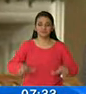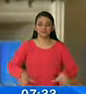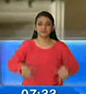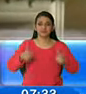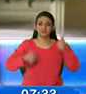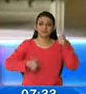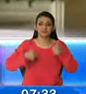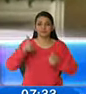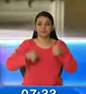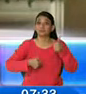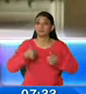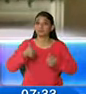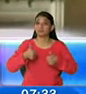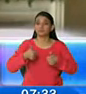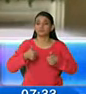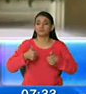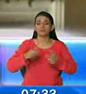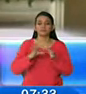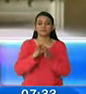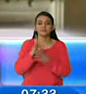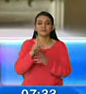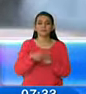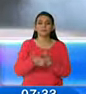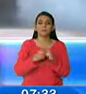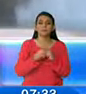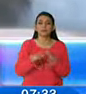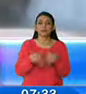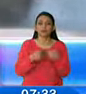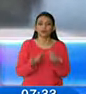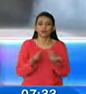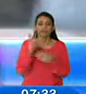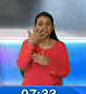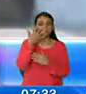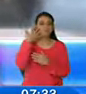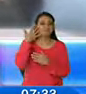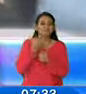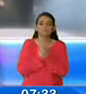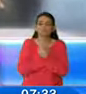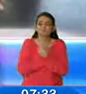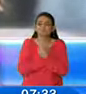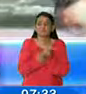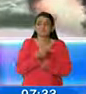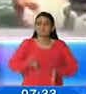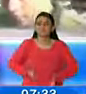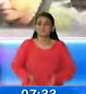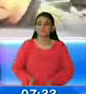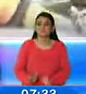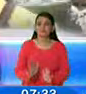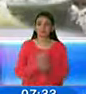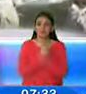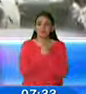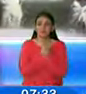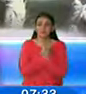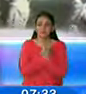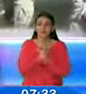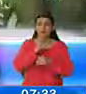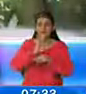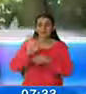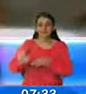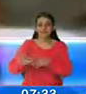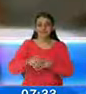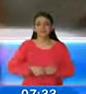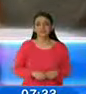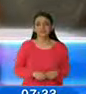el candidato por el oficialismo, nos cuenta de sus inicios, de su Amazonía querida, de donde es oriundo, y de su amor por este rincón de la